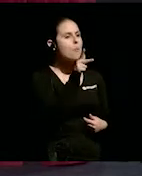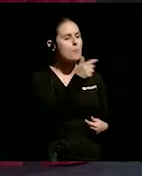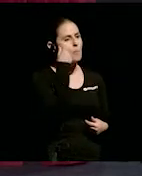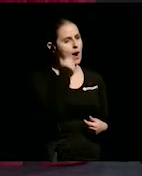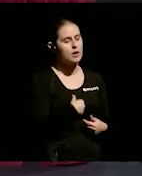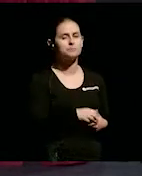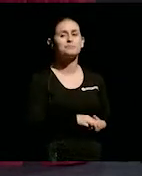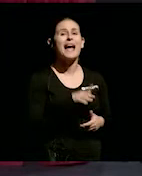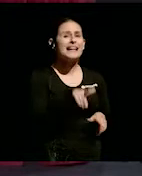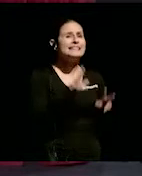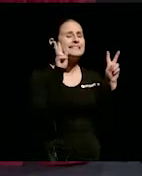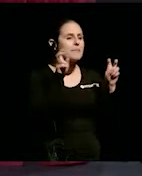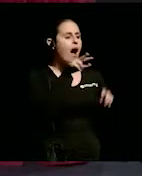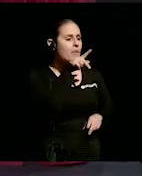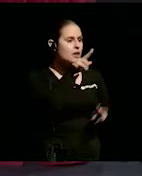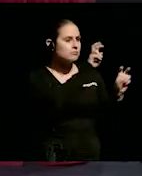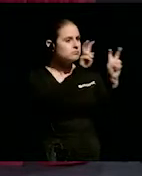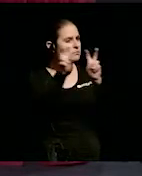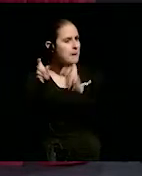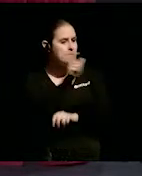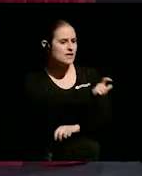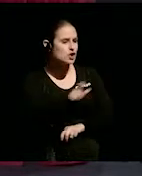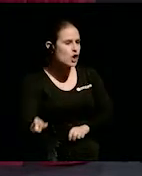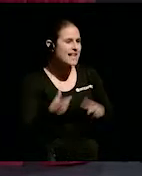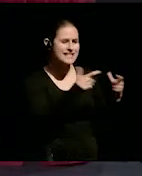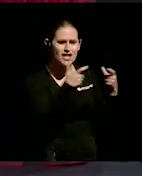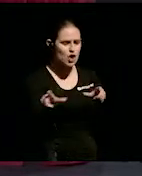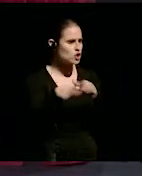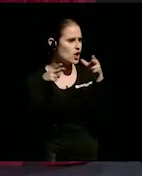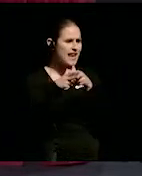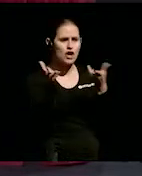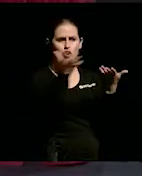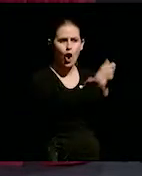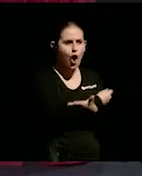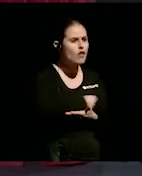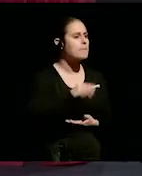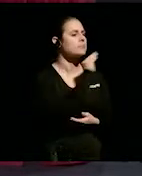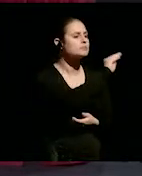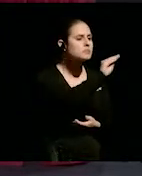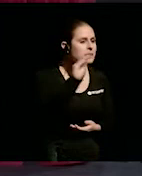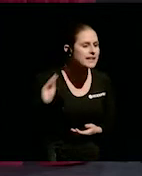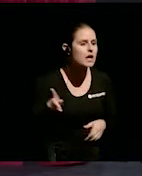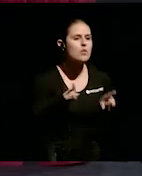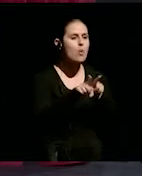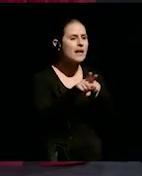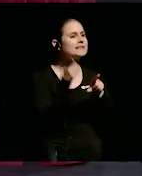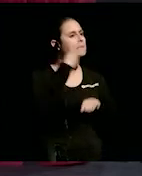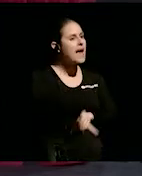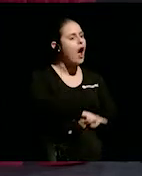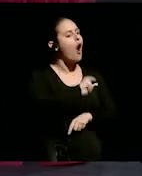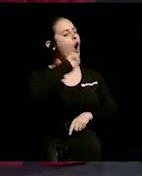Hay que hablar con las personas de todos los sectores sociales y de diferentes etnias. Hablemos con los